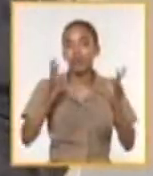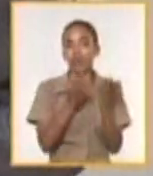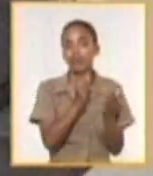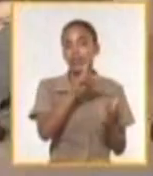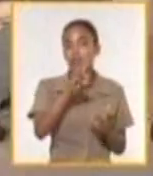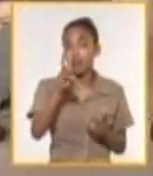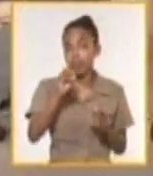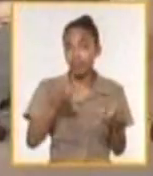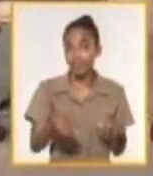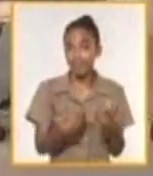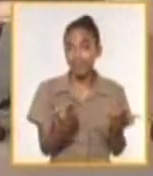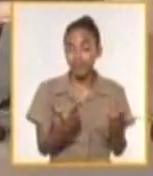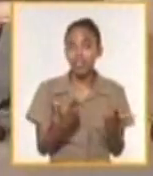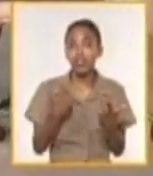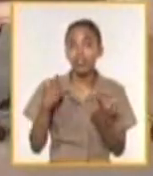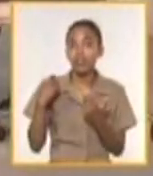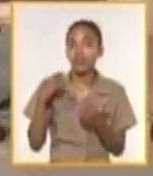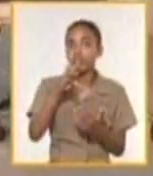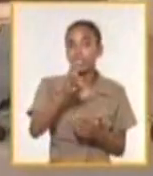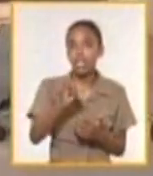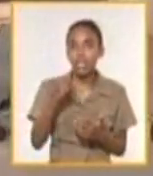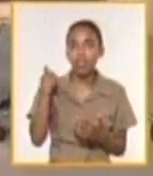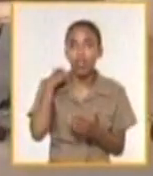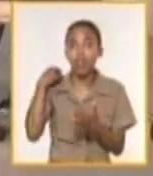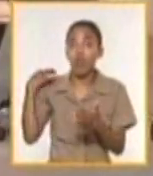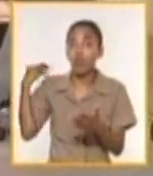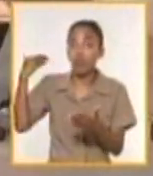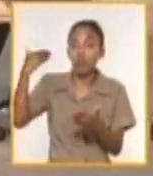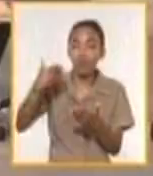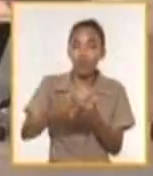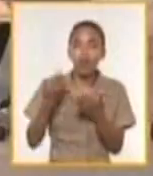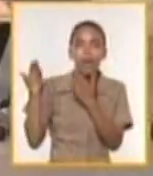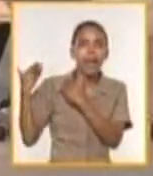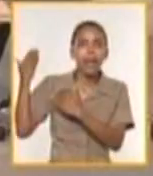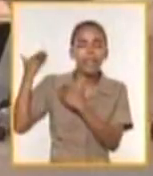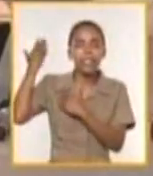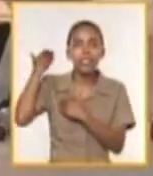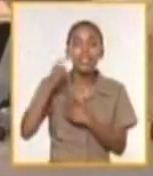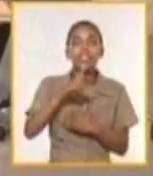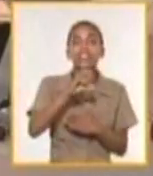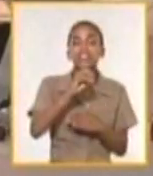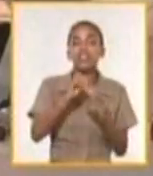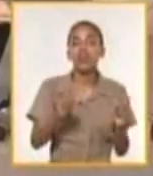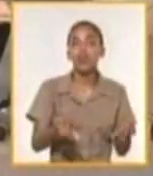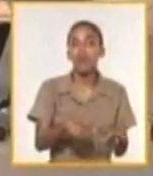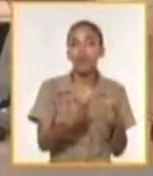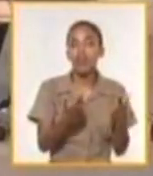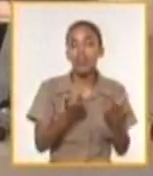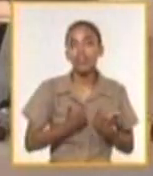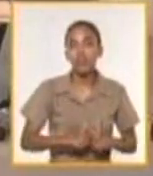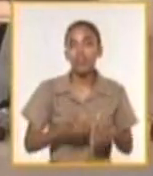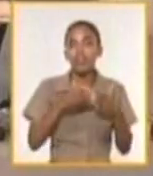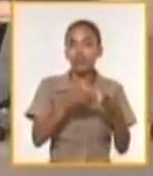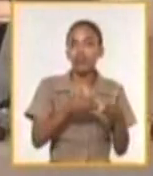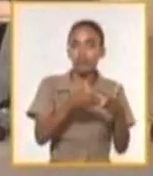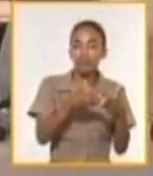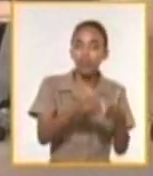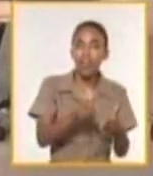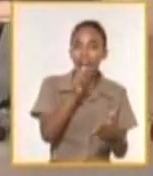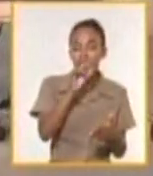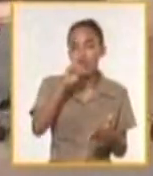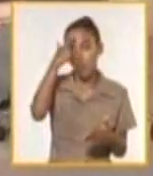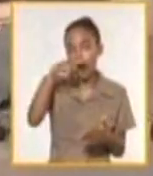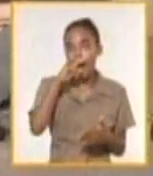Es tremendo que hayan pasado 30 años. En aquel momento eran los centenarios del desembarco de Porduaba, por Playita